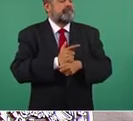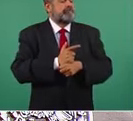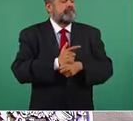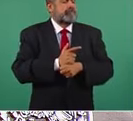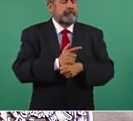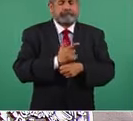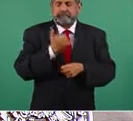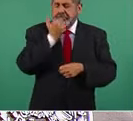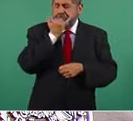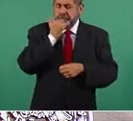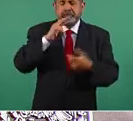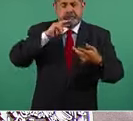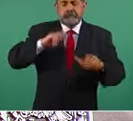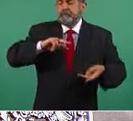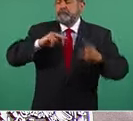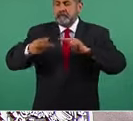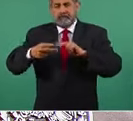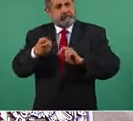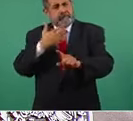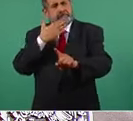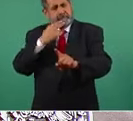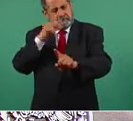cambiar de opinión.